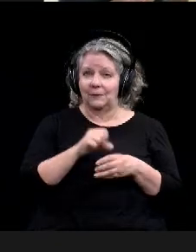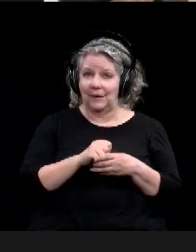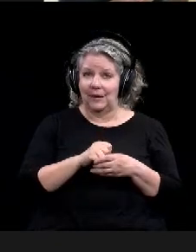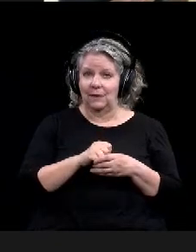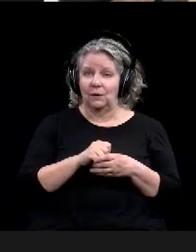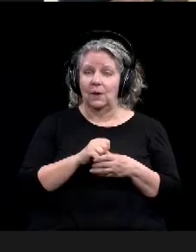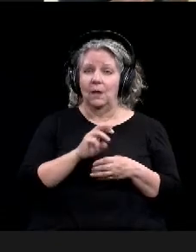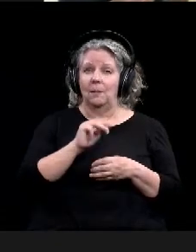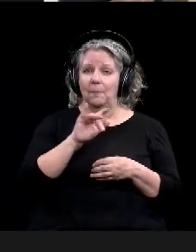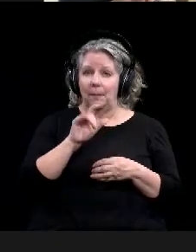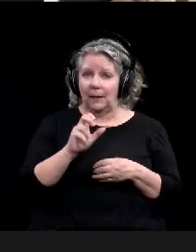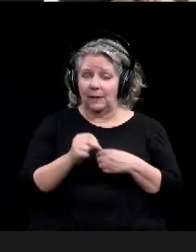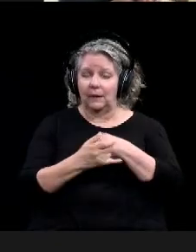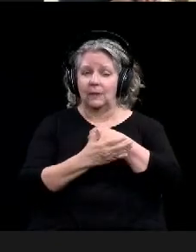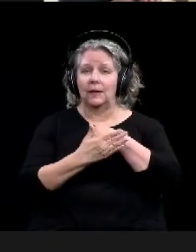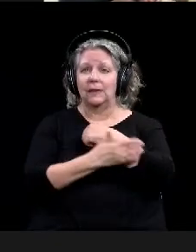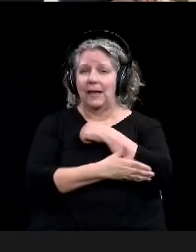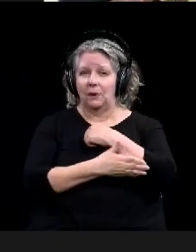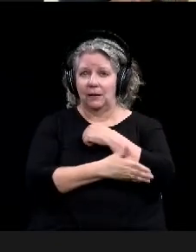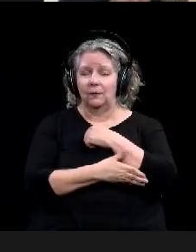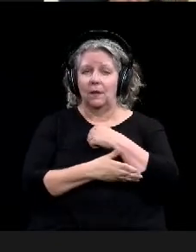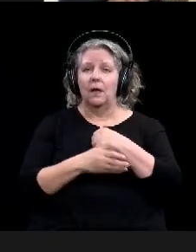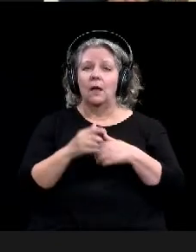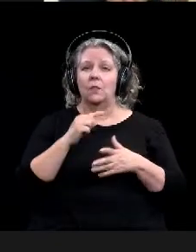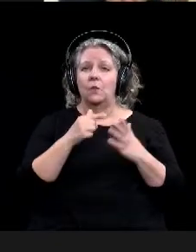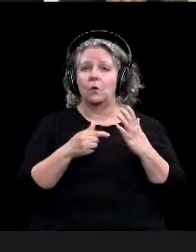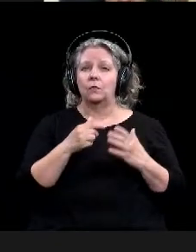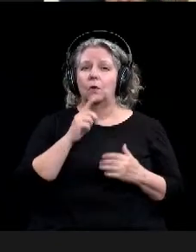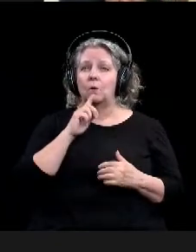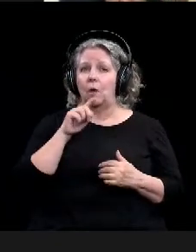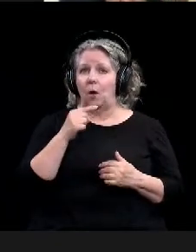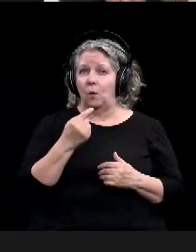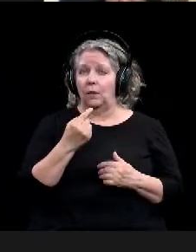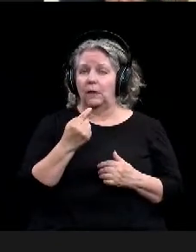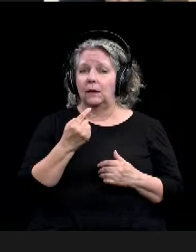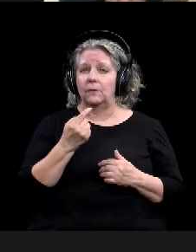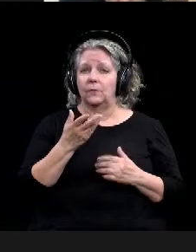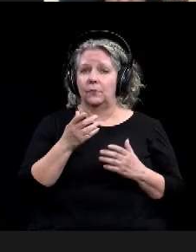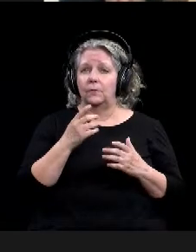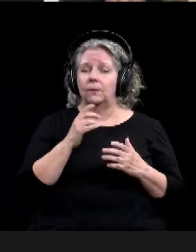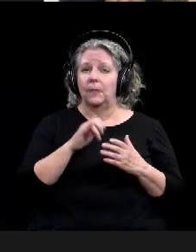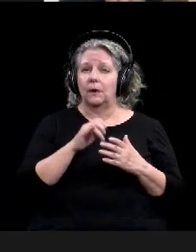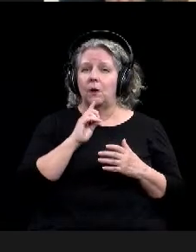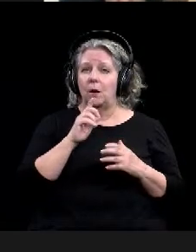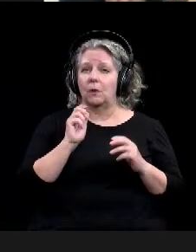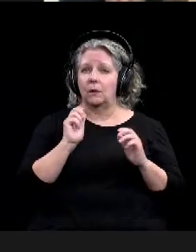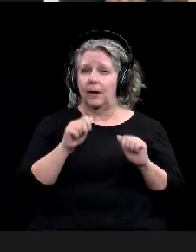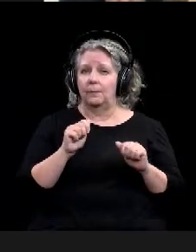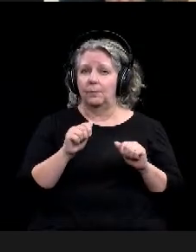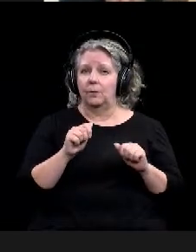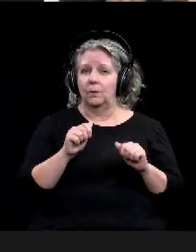los únicos que desean mandado que son acá que son